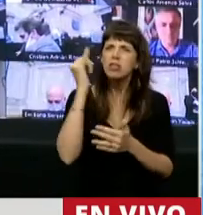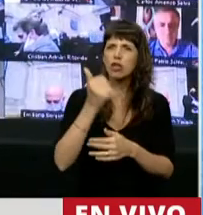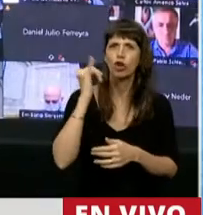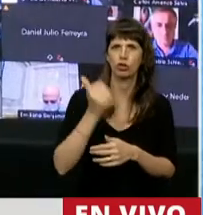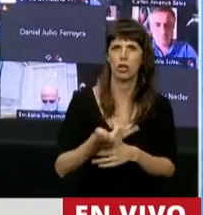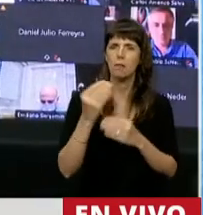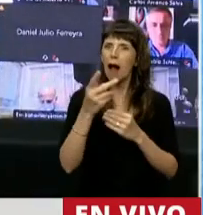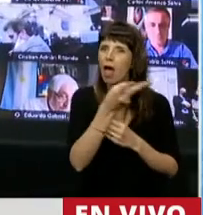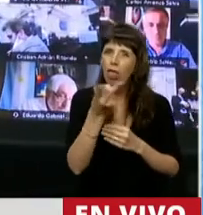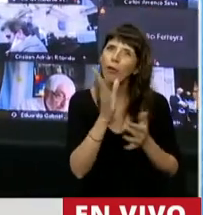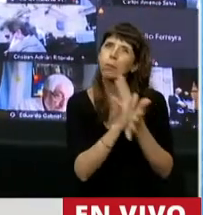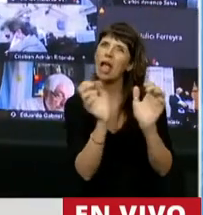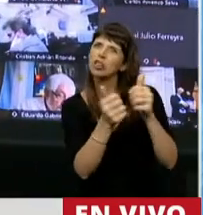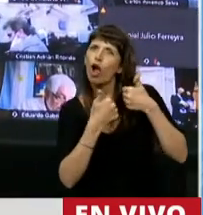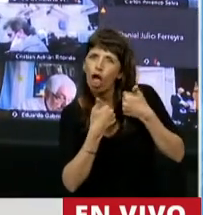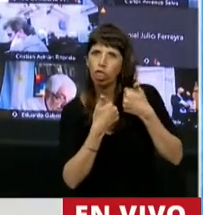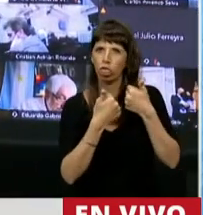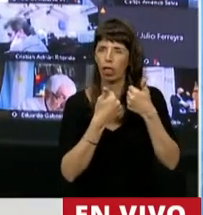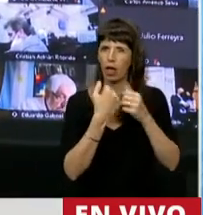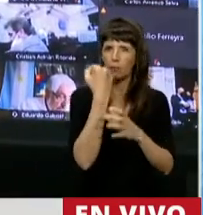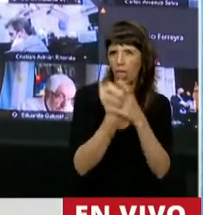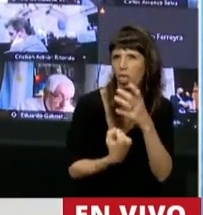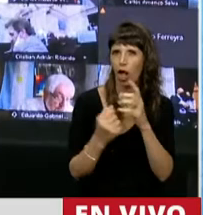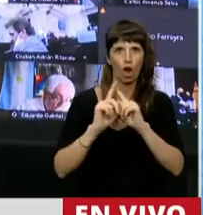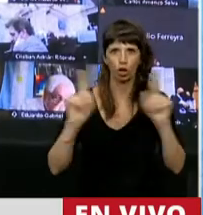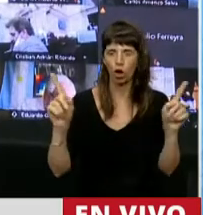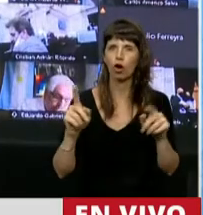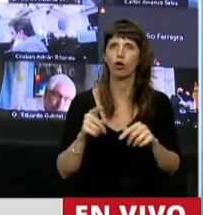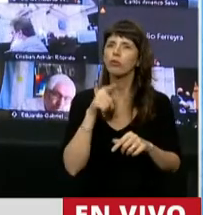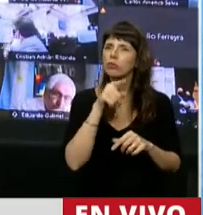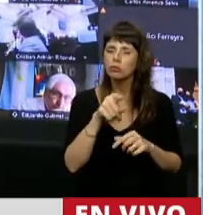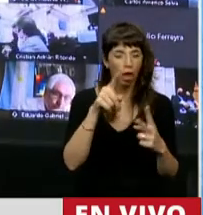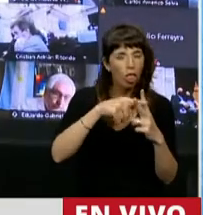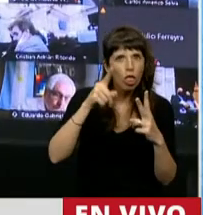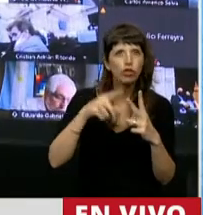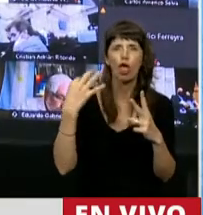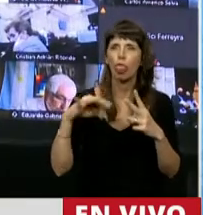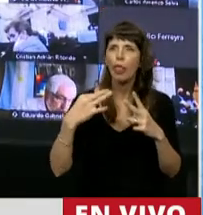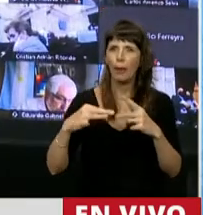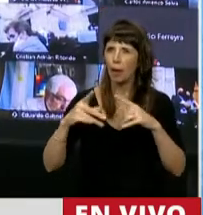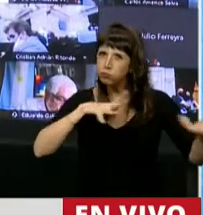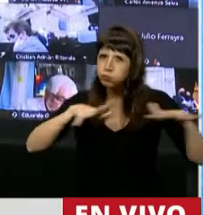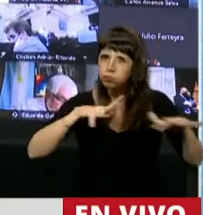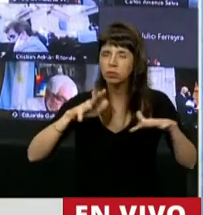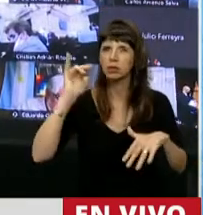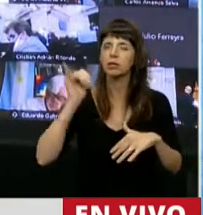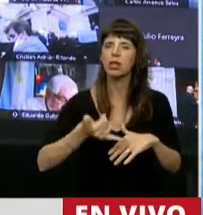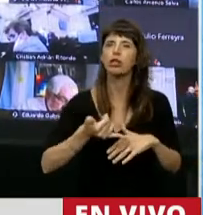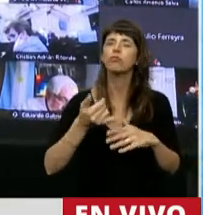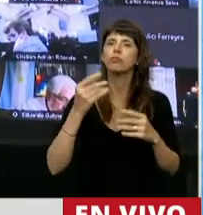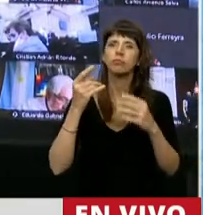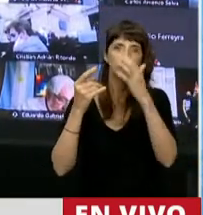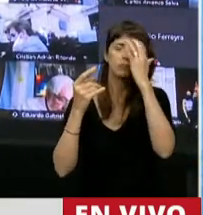más y que actúen presidente conforme a lo que es ser un funcionario